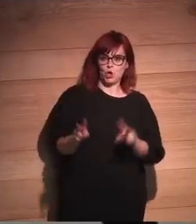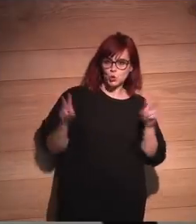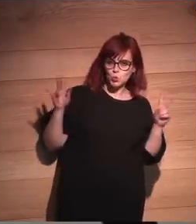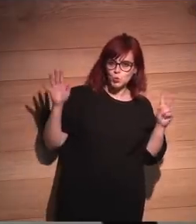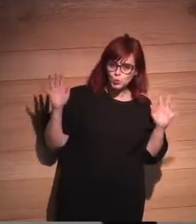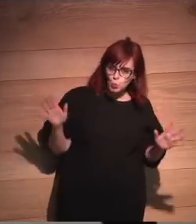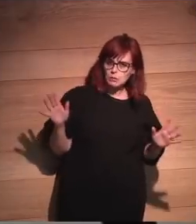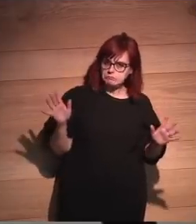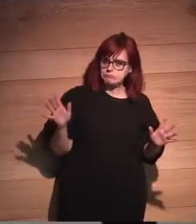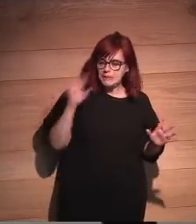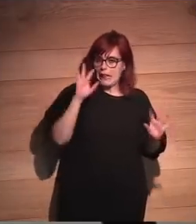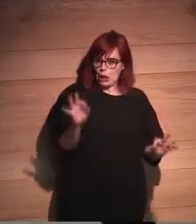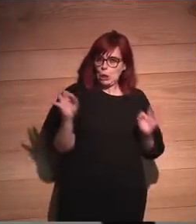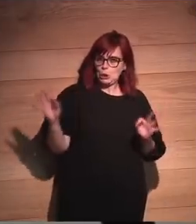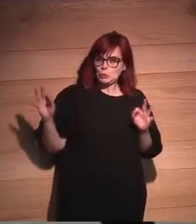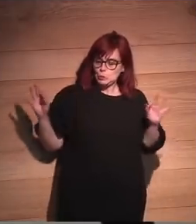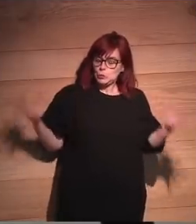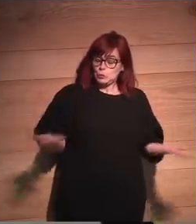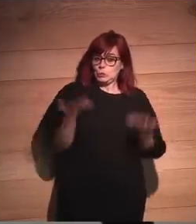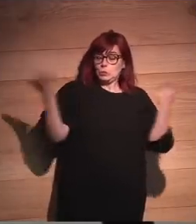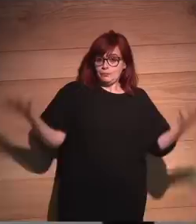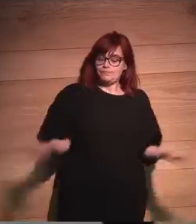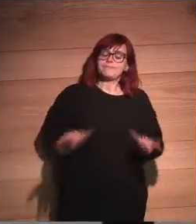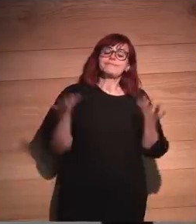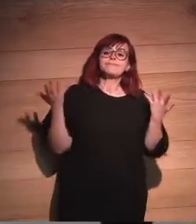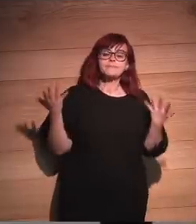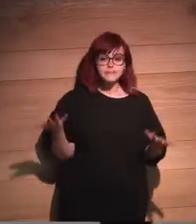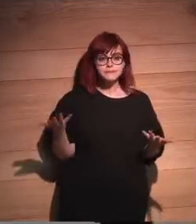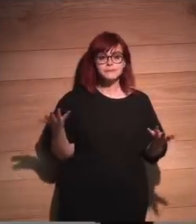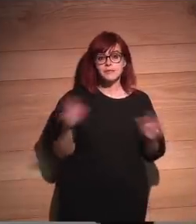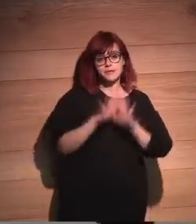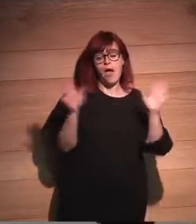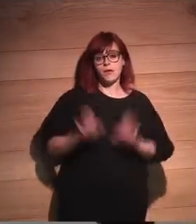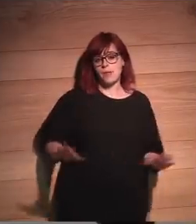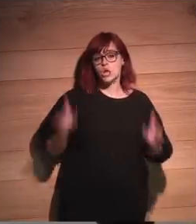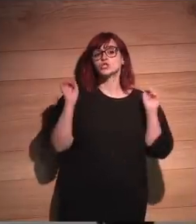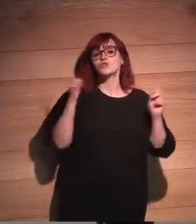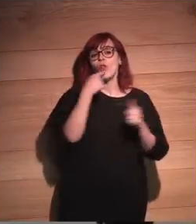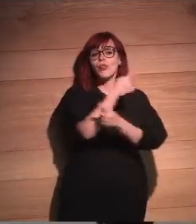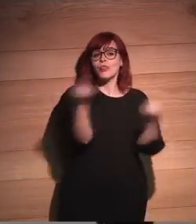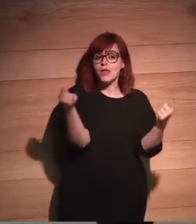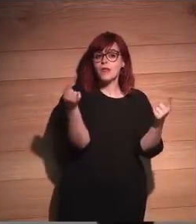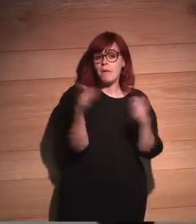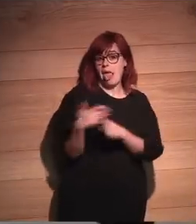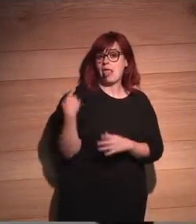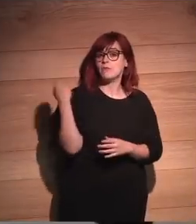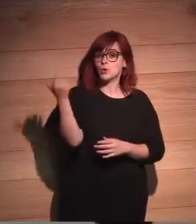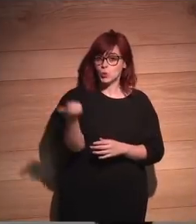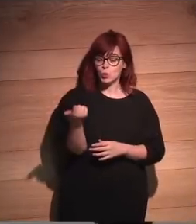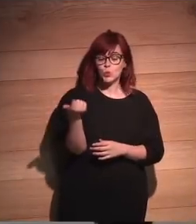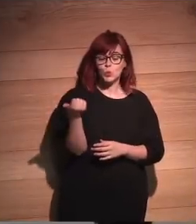son verdaderamente muy, muy peligrosas. Y ya para terminar, solo decirles que